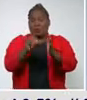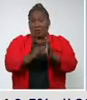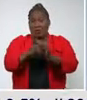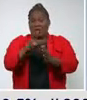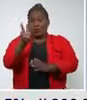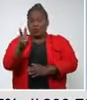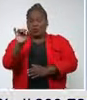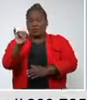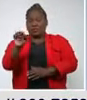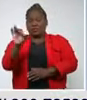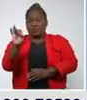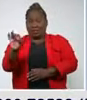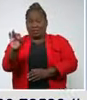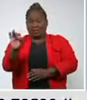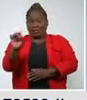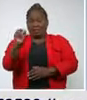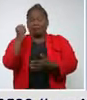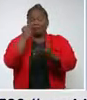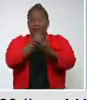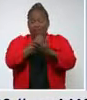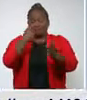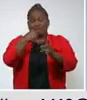51.524.267 confirmados,